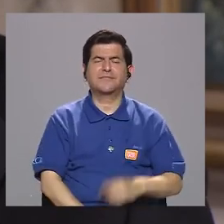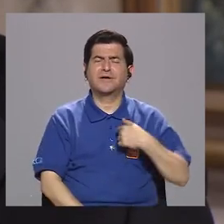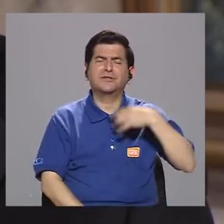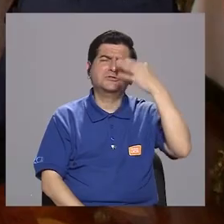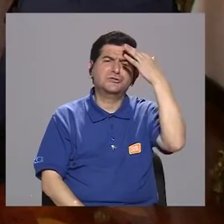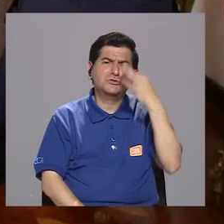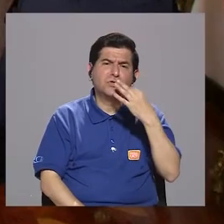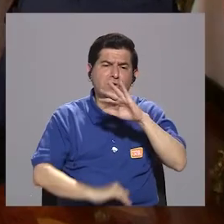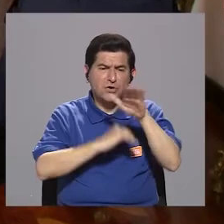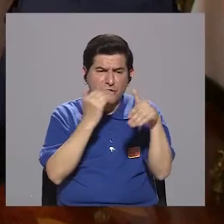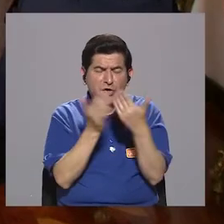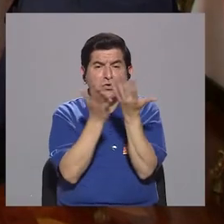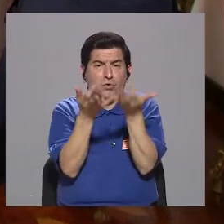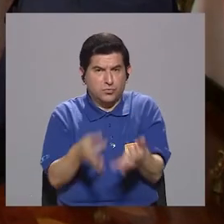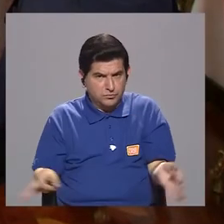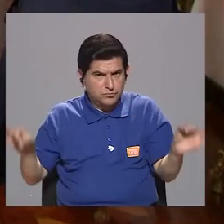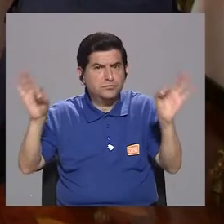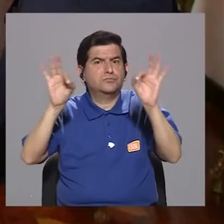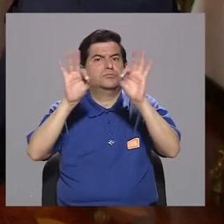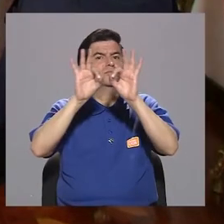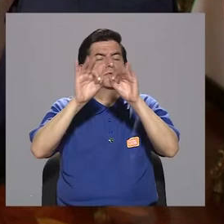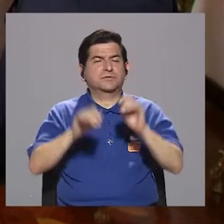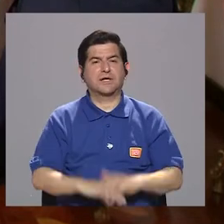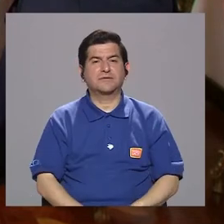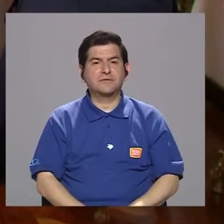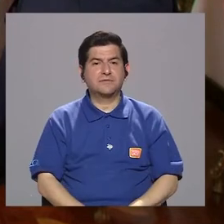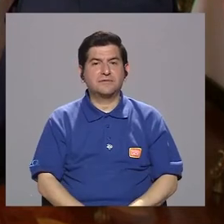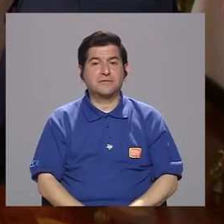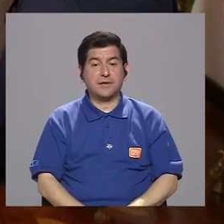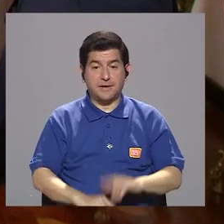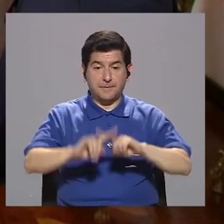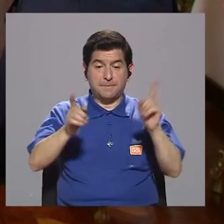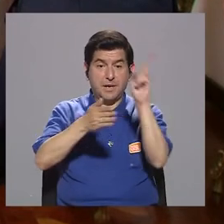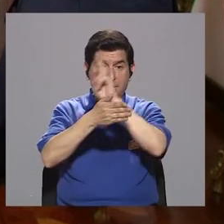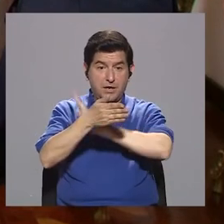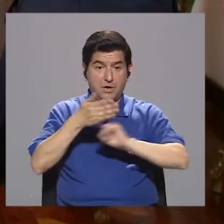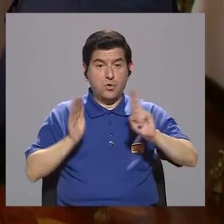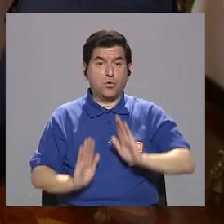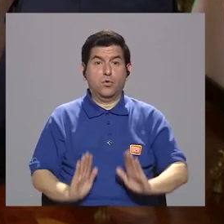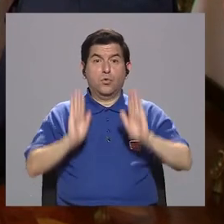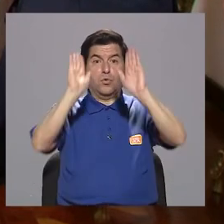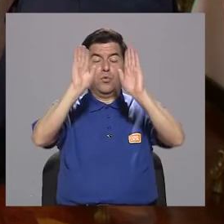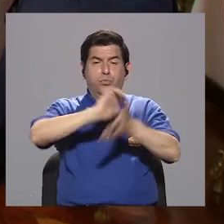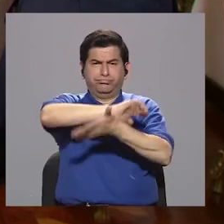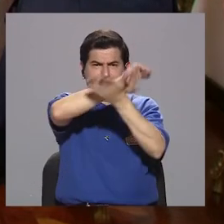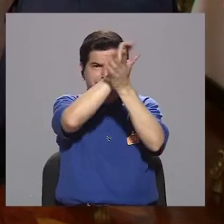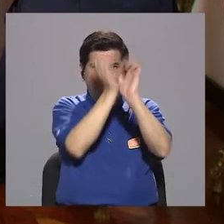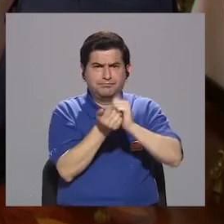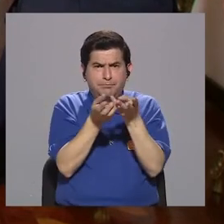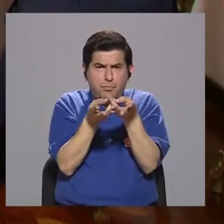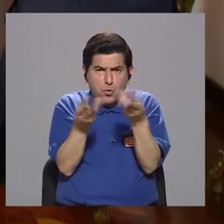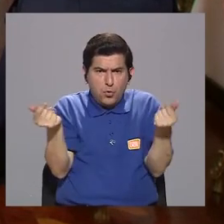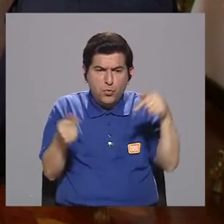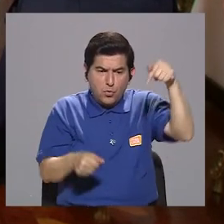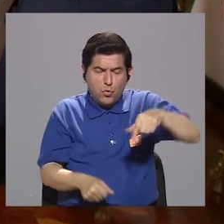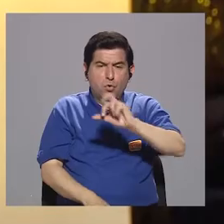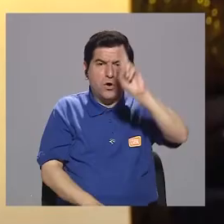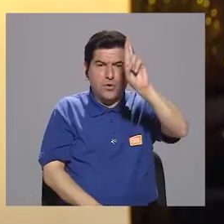creo que, bueno, es que todo fue tan importante, pero lo de la universidad fue extraordinario. Claro. El cambio que ocasionó en